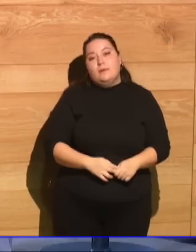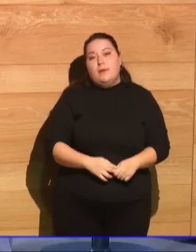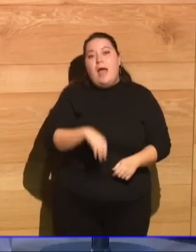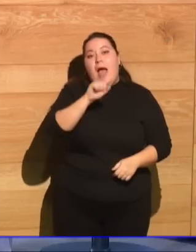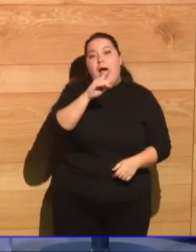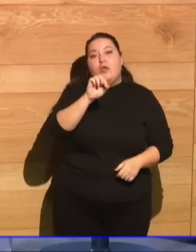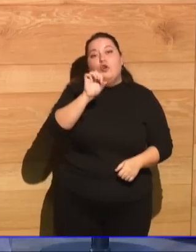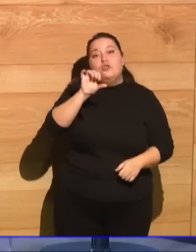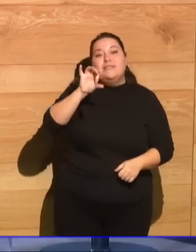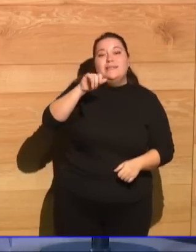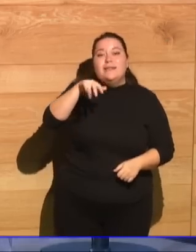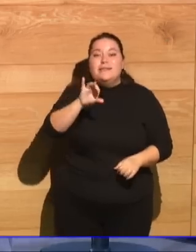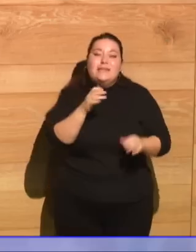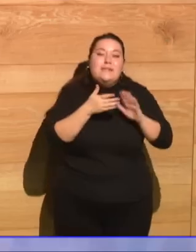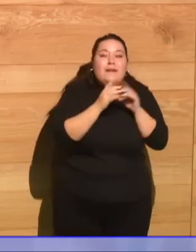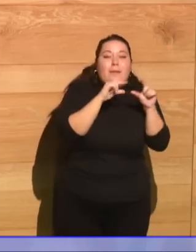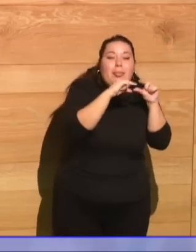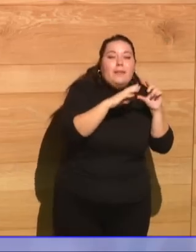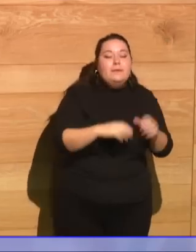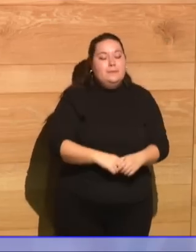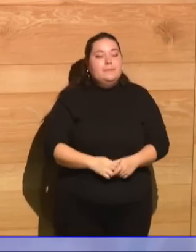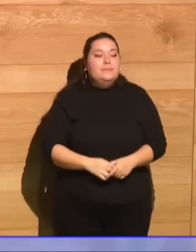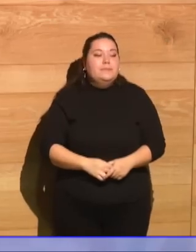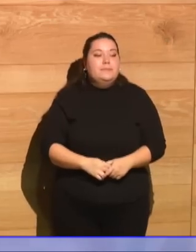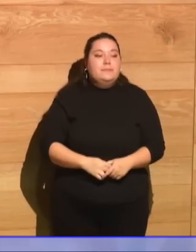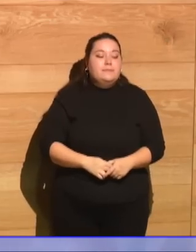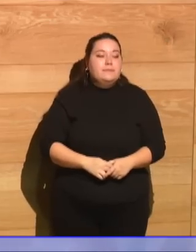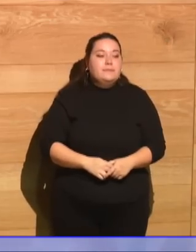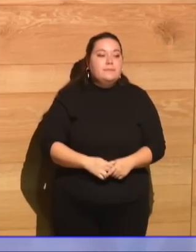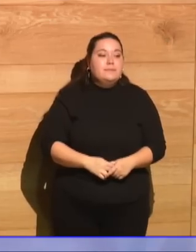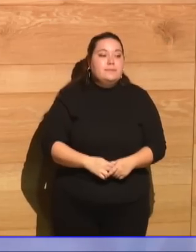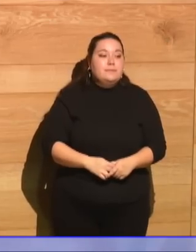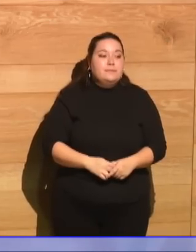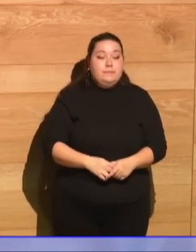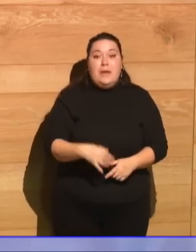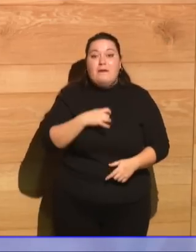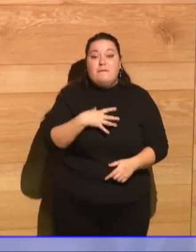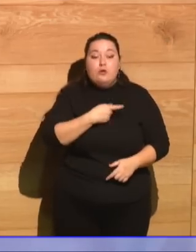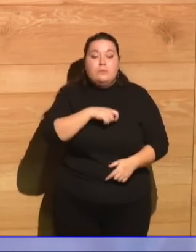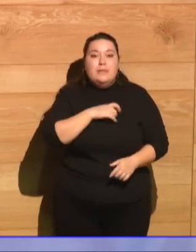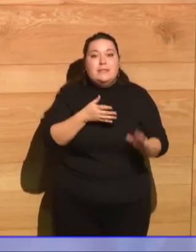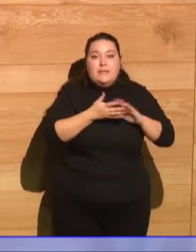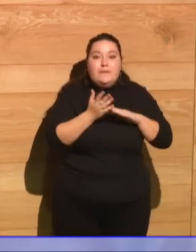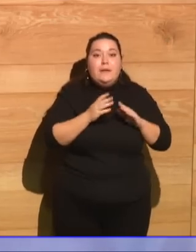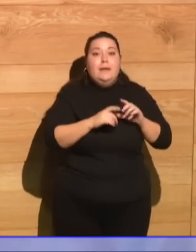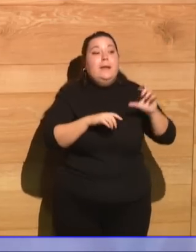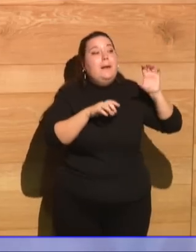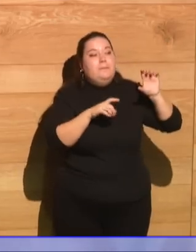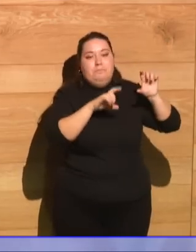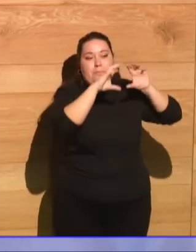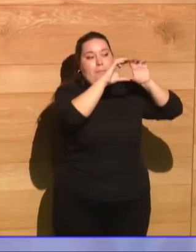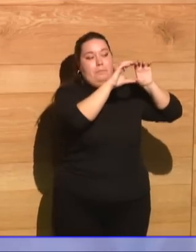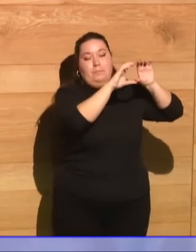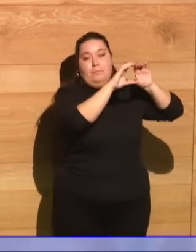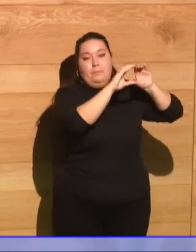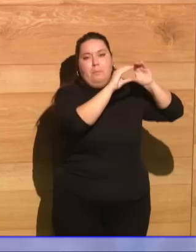los pitufos, Claro, pero los setas pegadas. que van adosinadas. Entonces, el Blanco España es la rayita blanca que queda en